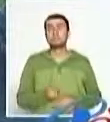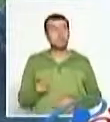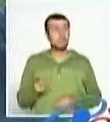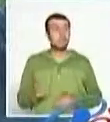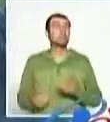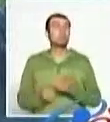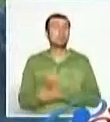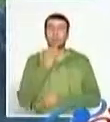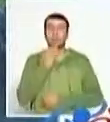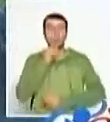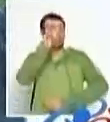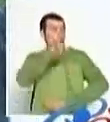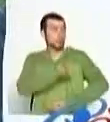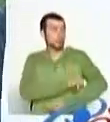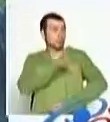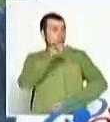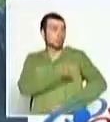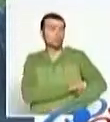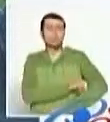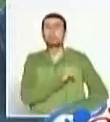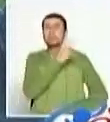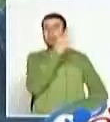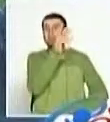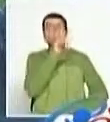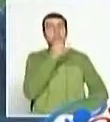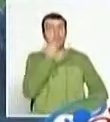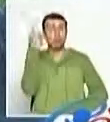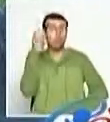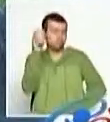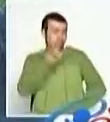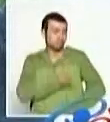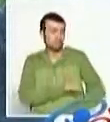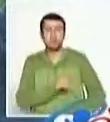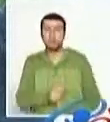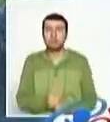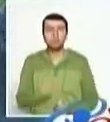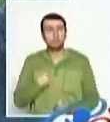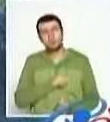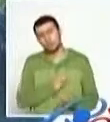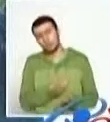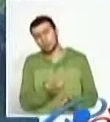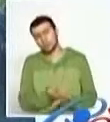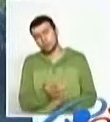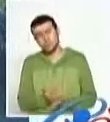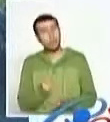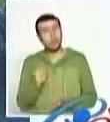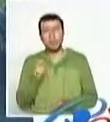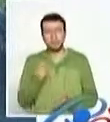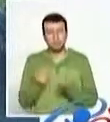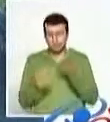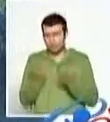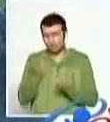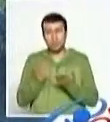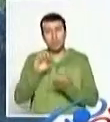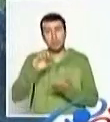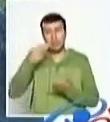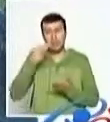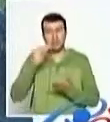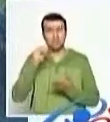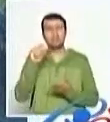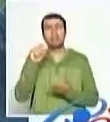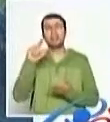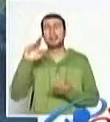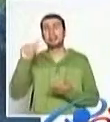de allí vienen los sueros. Entonces, ¿qué hacemos? Prescribimos dietas alcalinas, dietas altamente